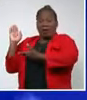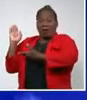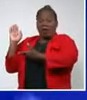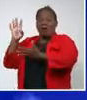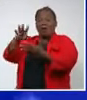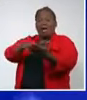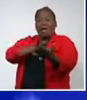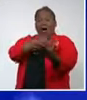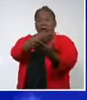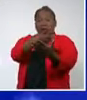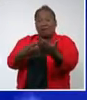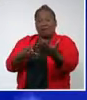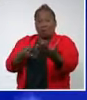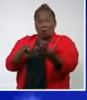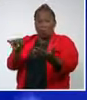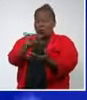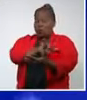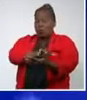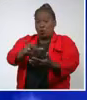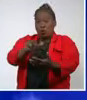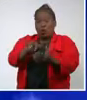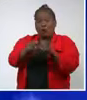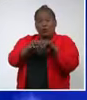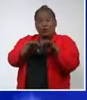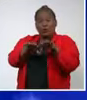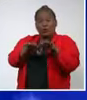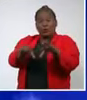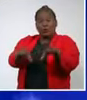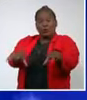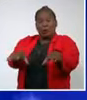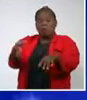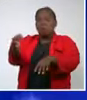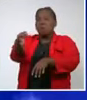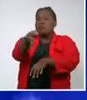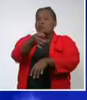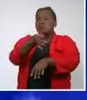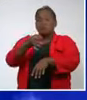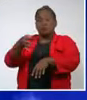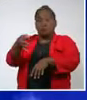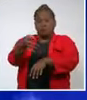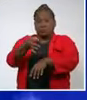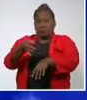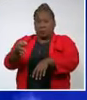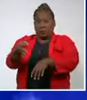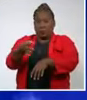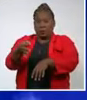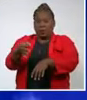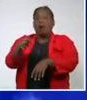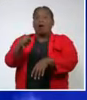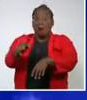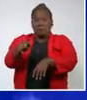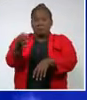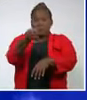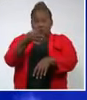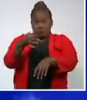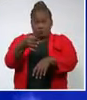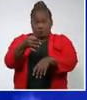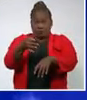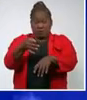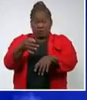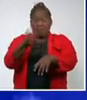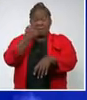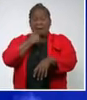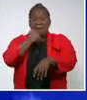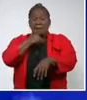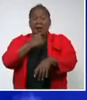ahí. También con dispersión en todos sus municipios, y los municipios con mayores tasas de